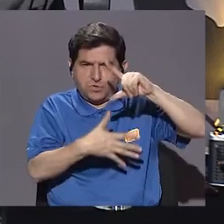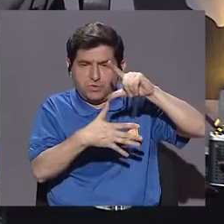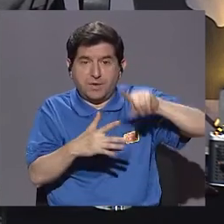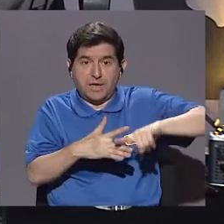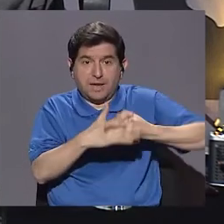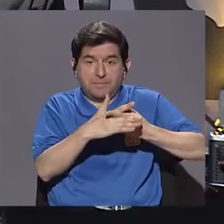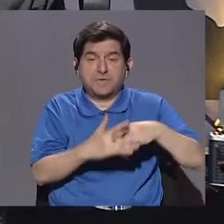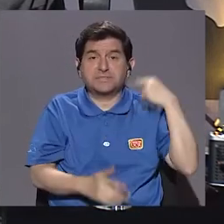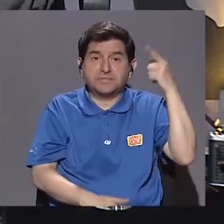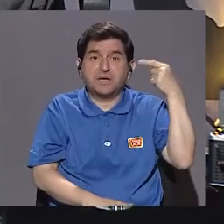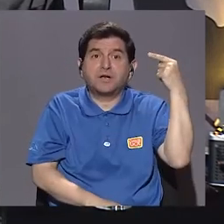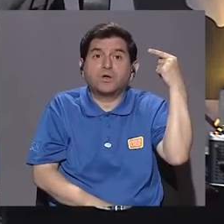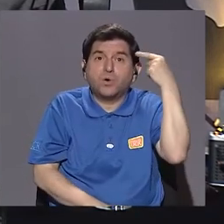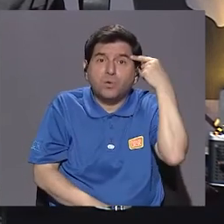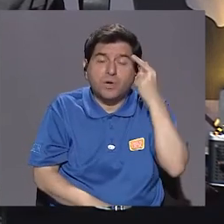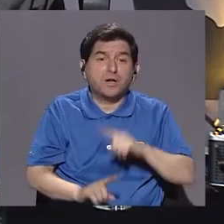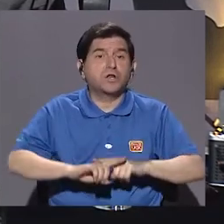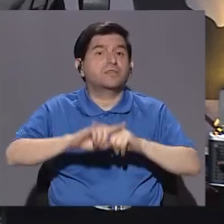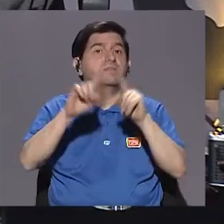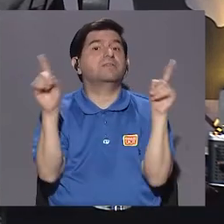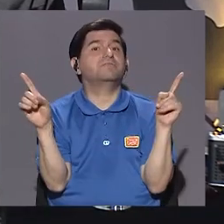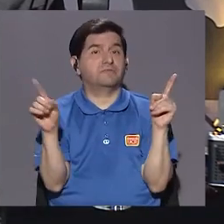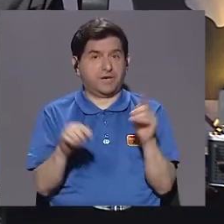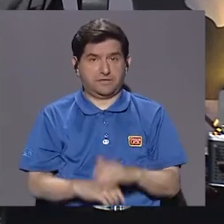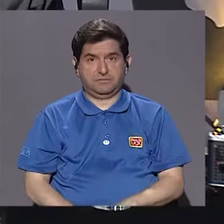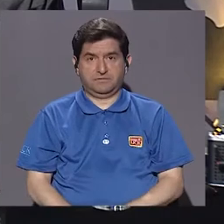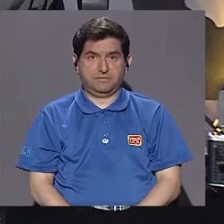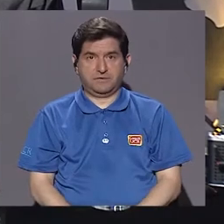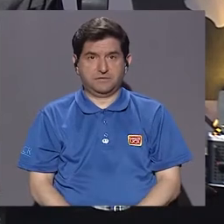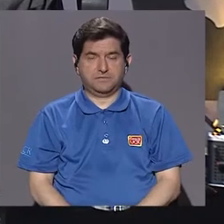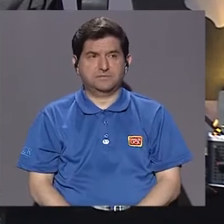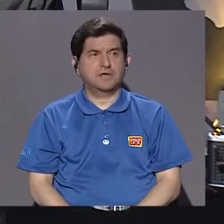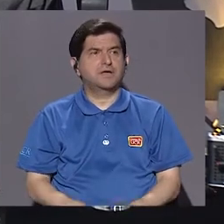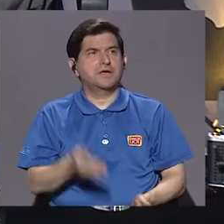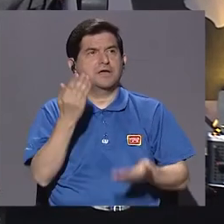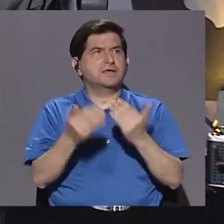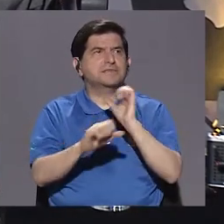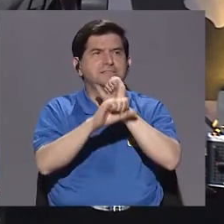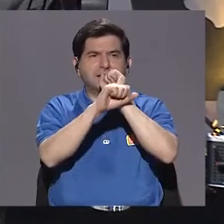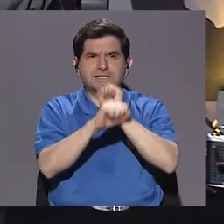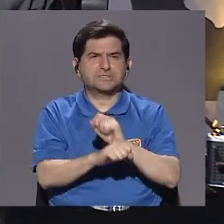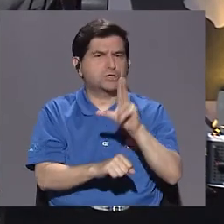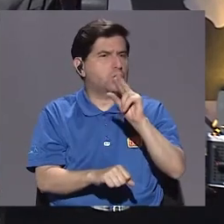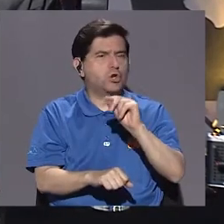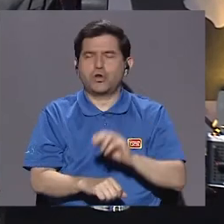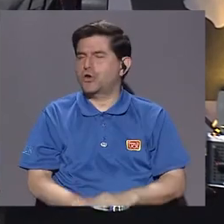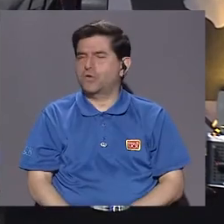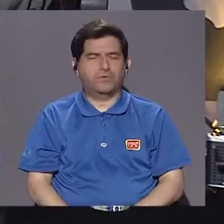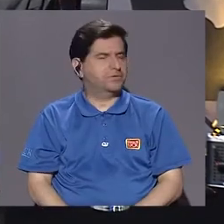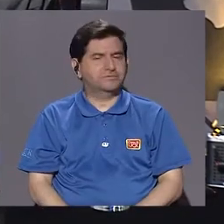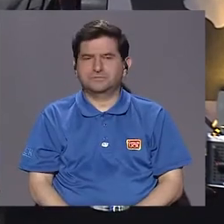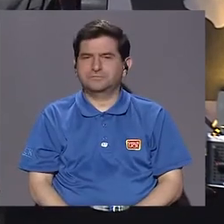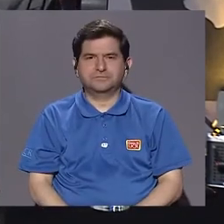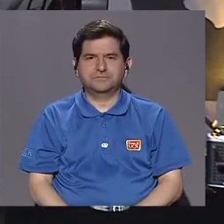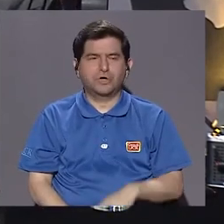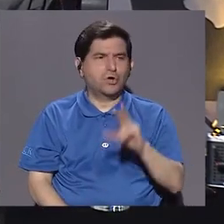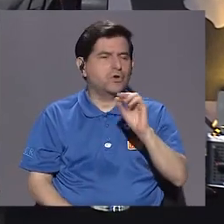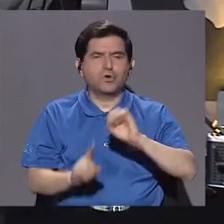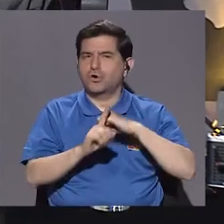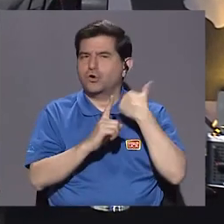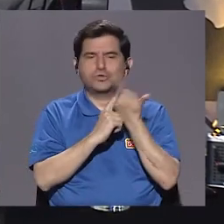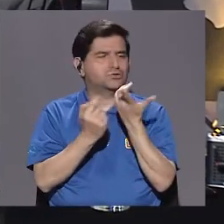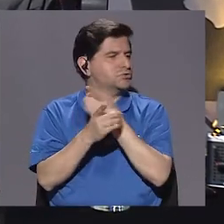empezaron a entrar gobiernos diferentes digamos de una tradición no conservadora no